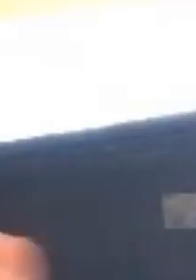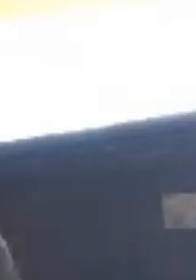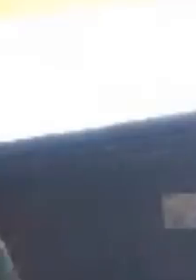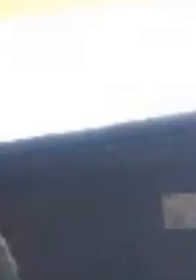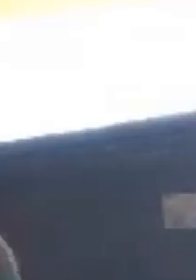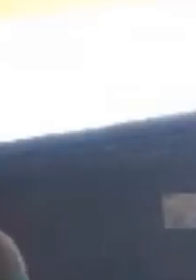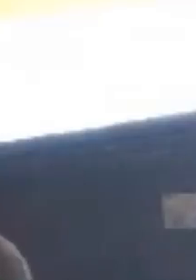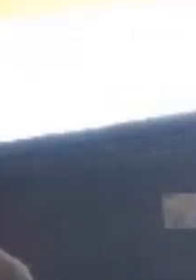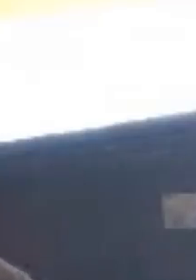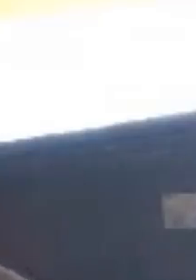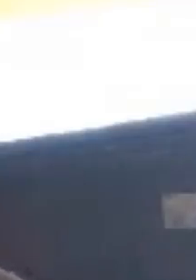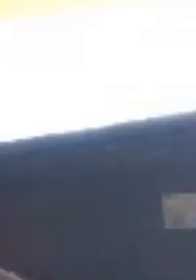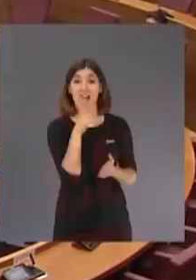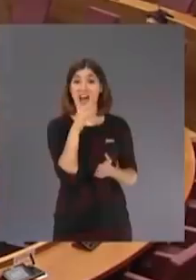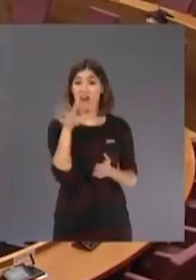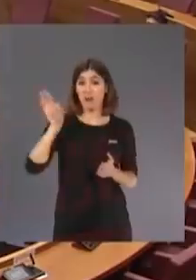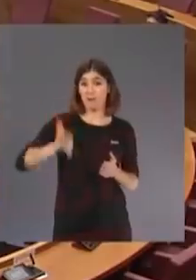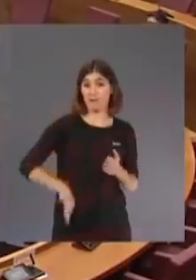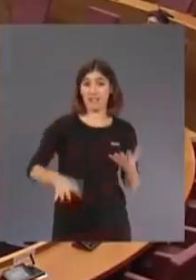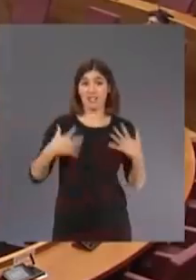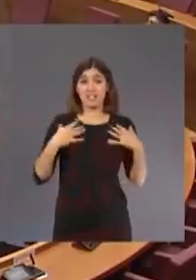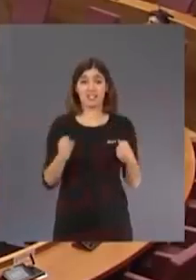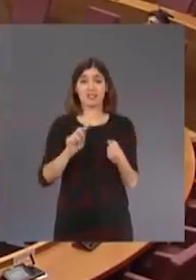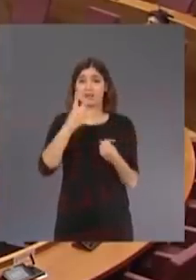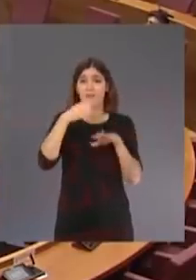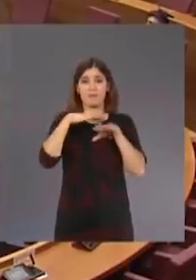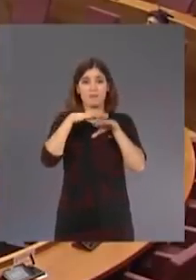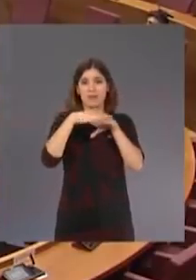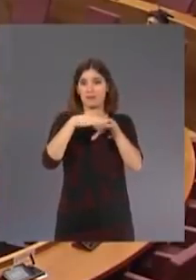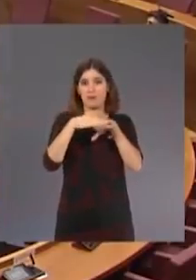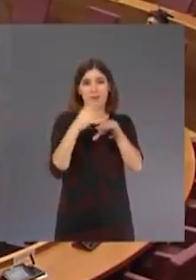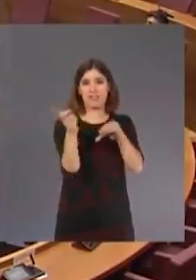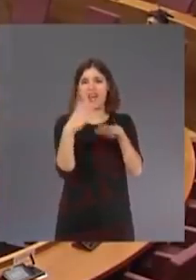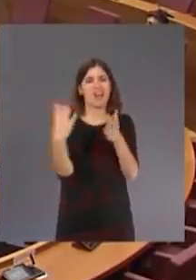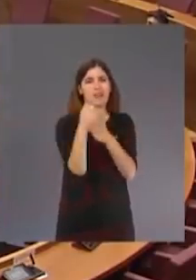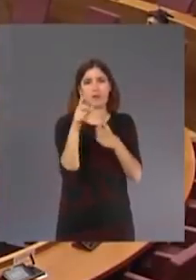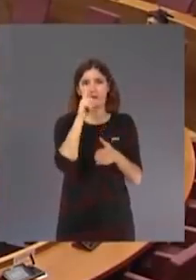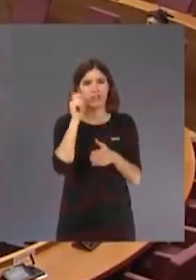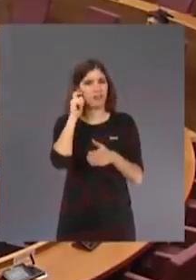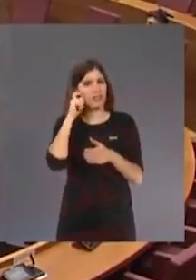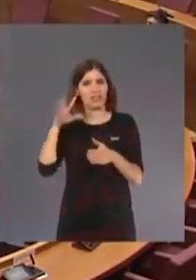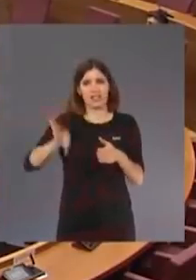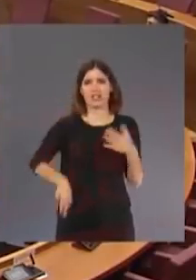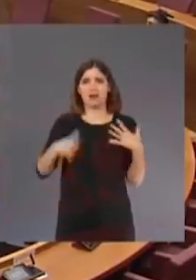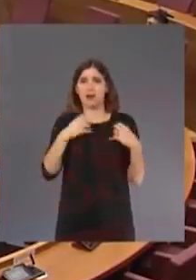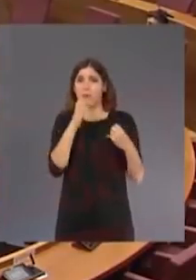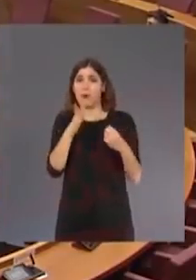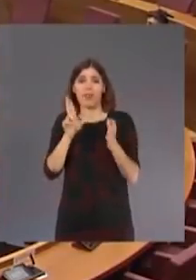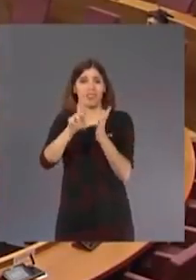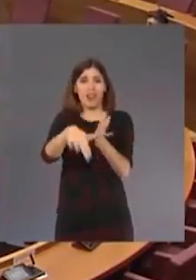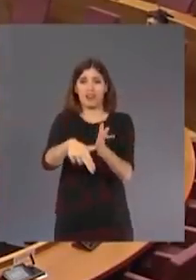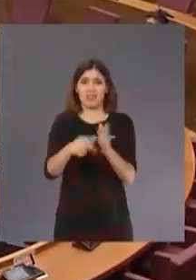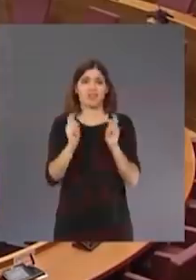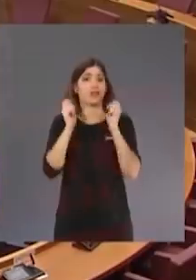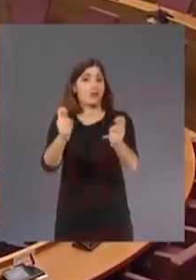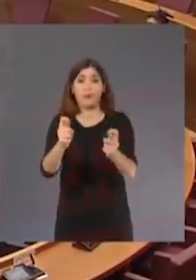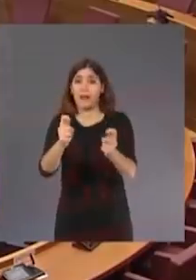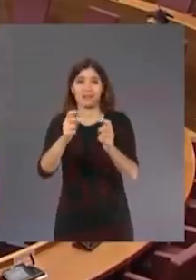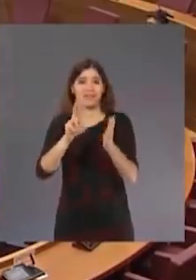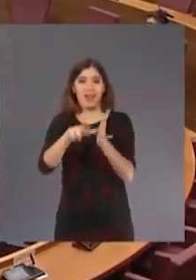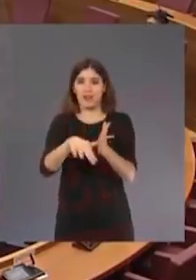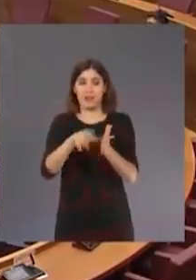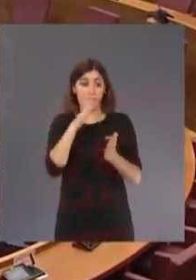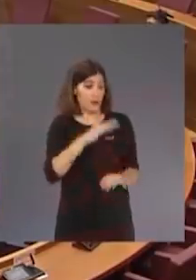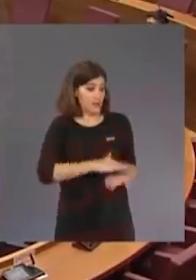ningún plan para salir de la desescalada y para salir de la pandemia. De hecho, si se hubiese hecho a todo